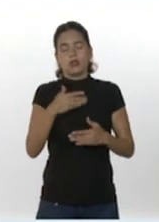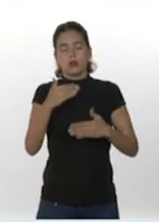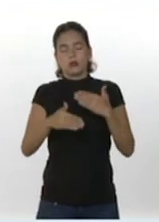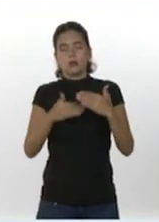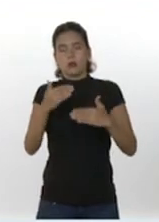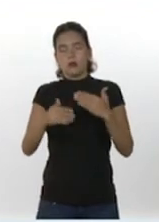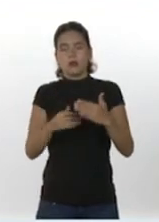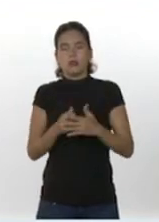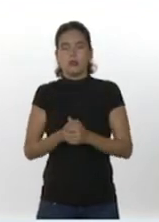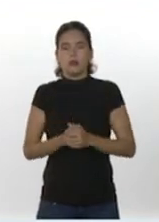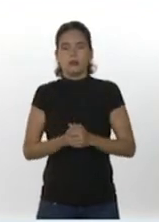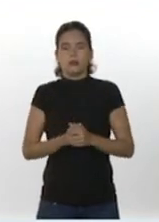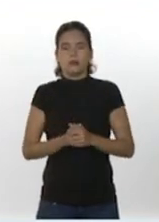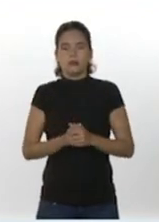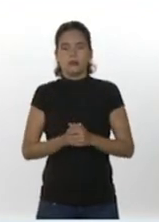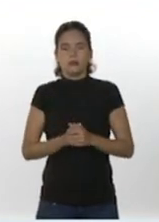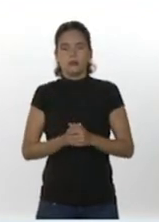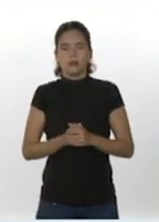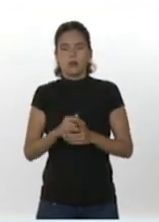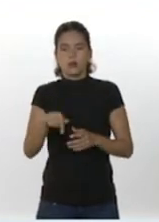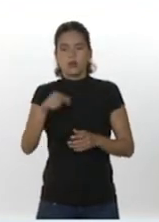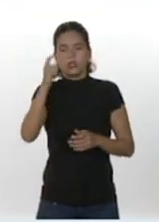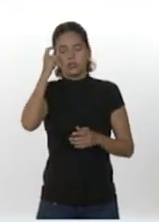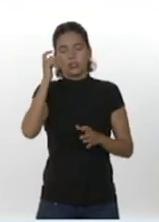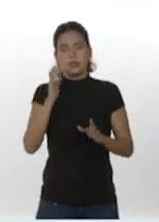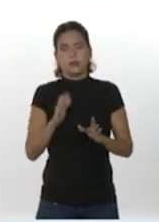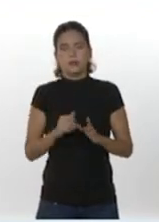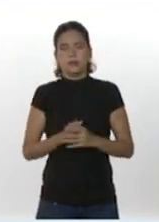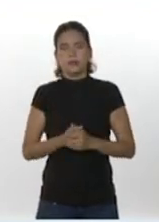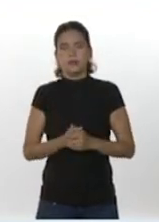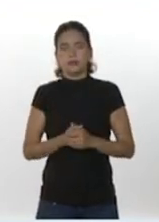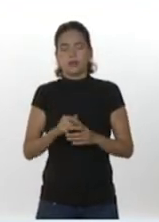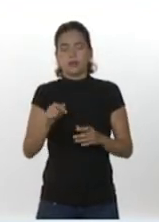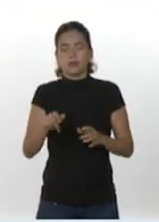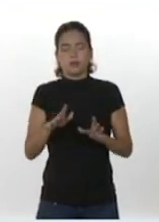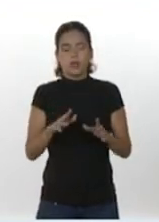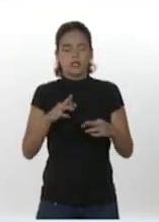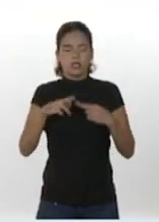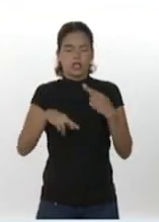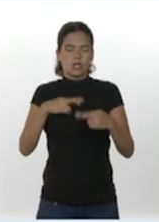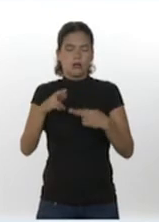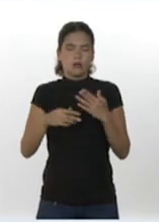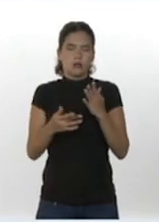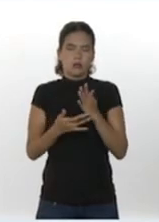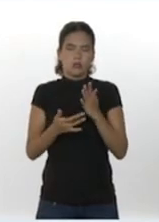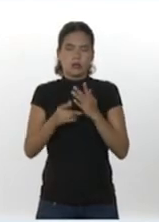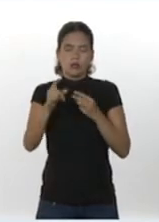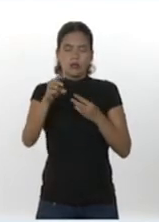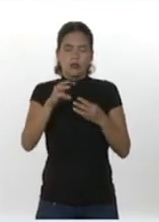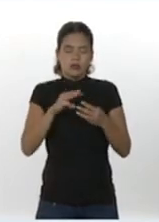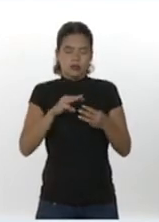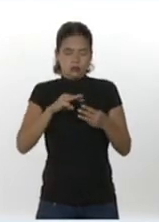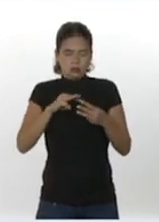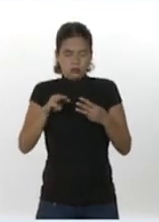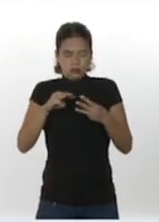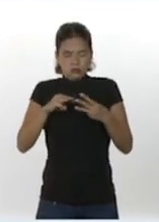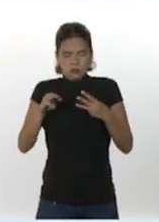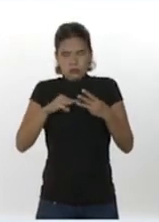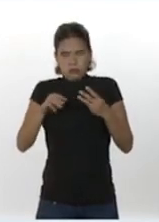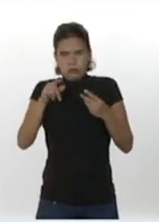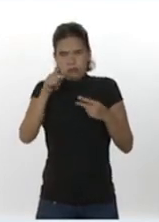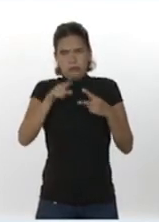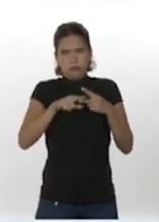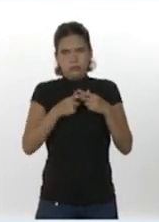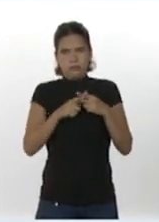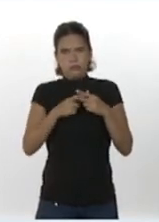avanzado hoy en día. Precisamente, bueno, parte de la revolución tecnológica son estos programas y estas herramientas que ustedes tienen hoy